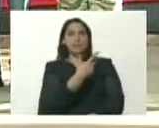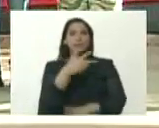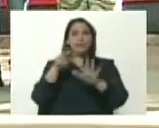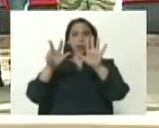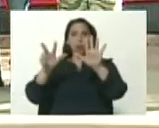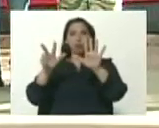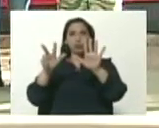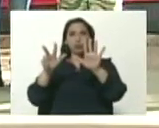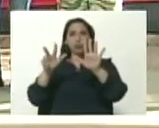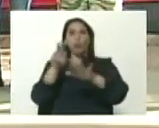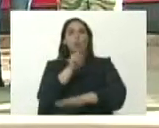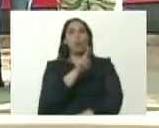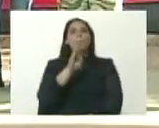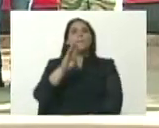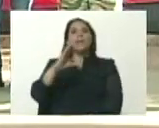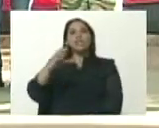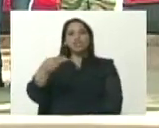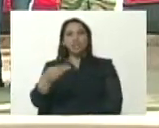1.038 VC.